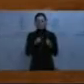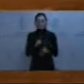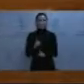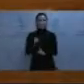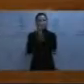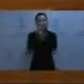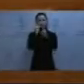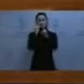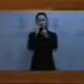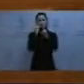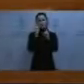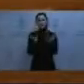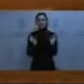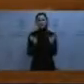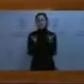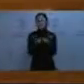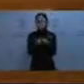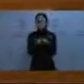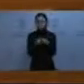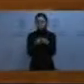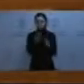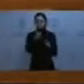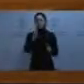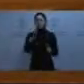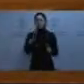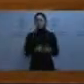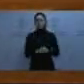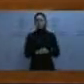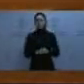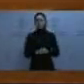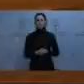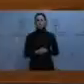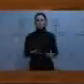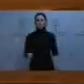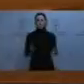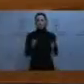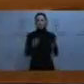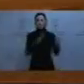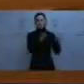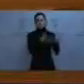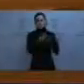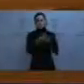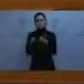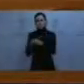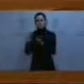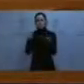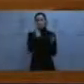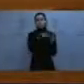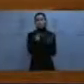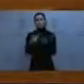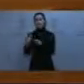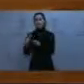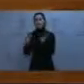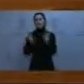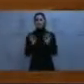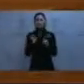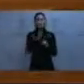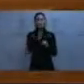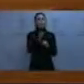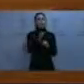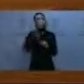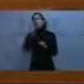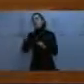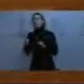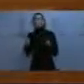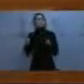el Grupo Parlamentario de Izquierda Unida. Otros grupos parlamentarios estaban por otros sitios, en otras